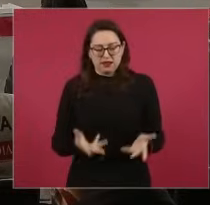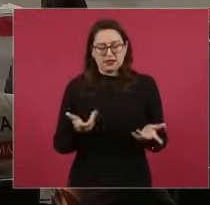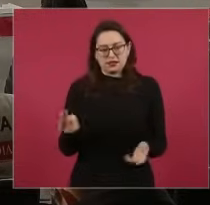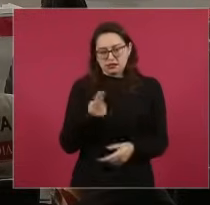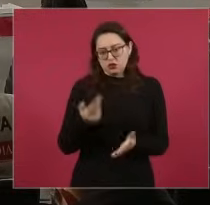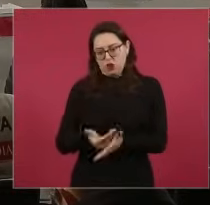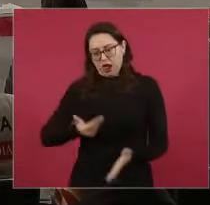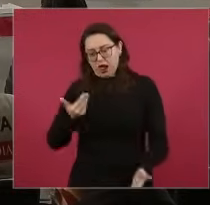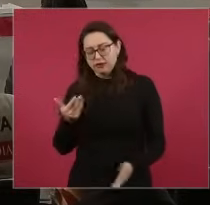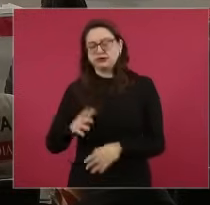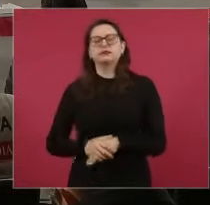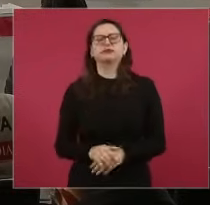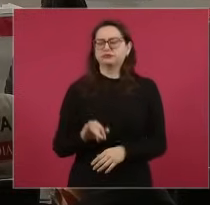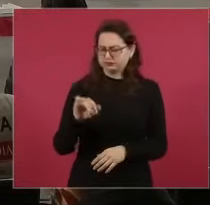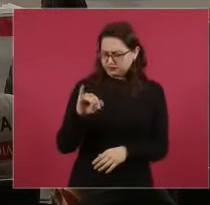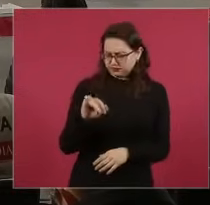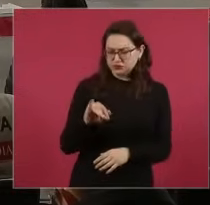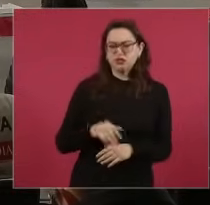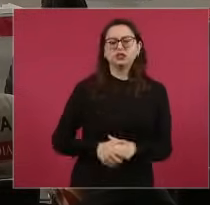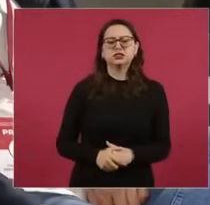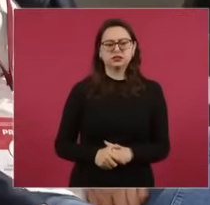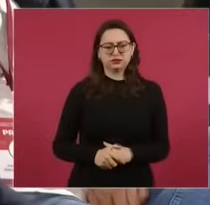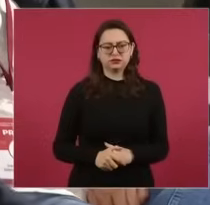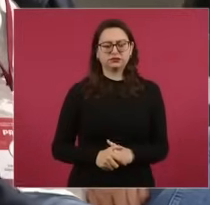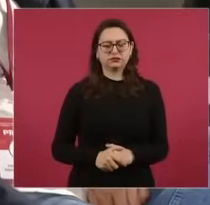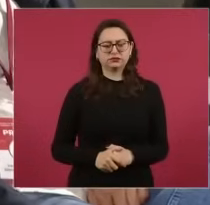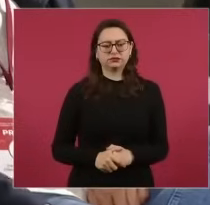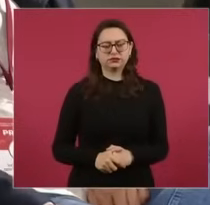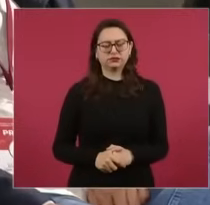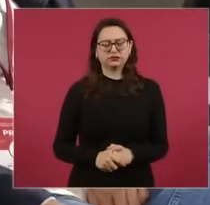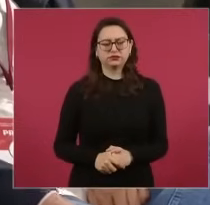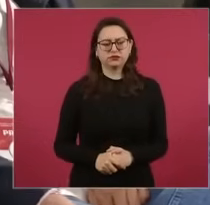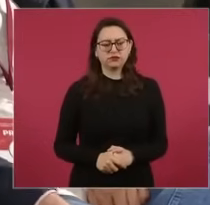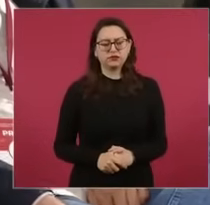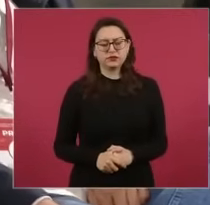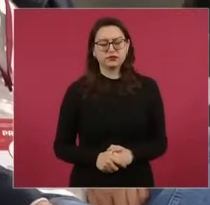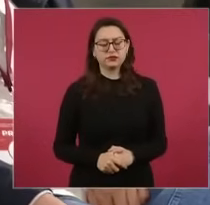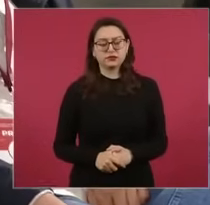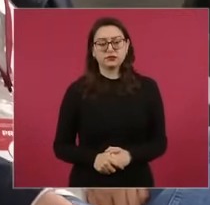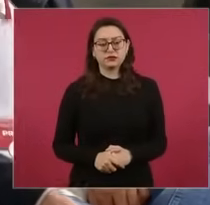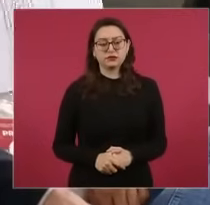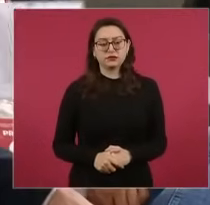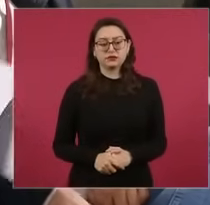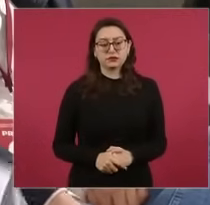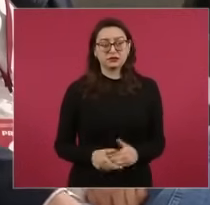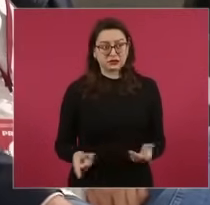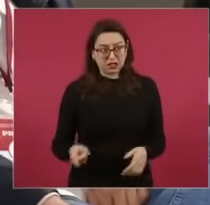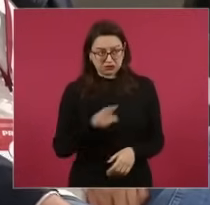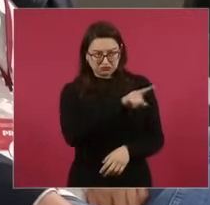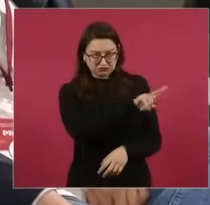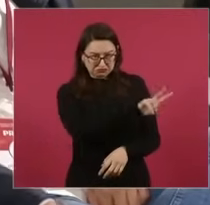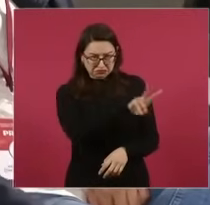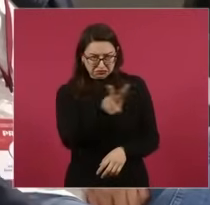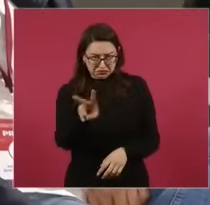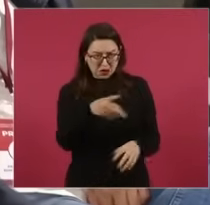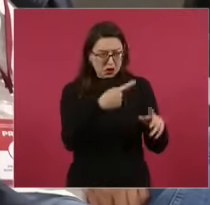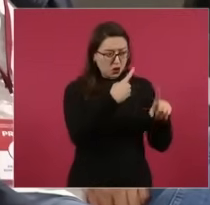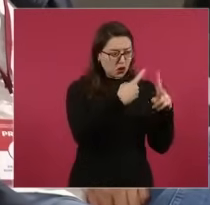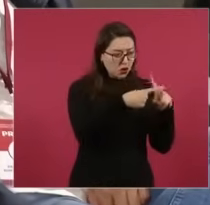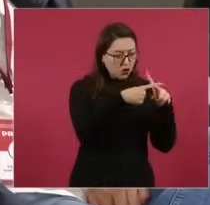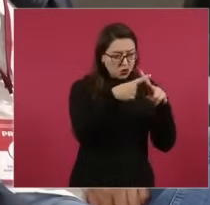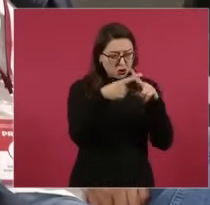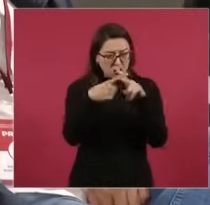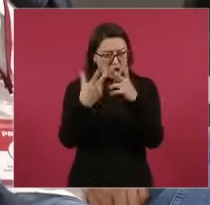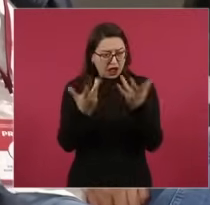con hacer tiempo. Las preguntas. Y se repite. Porque mire, hay registros de lo que aparece ahí. Hay